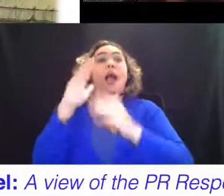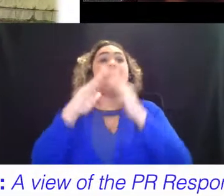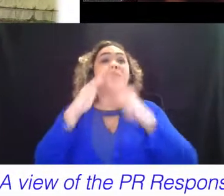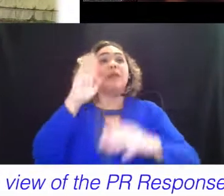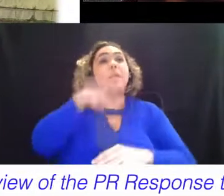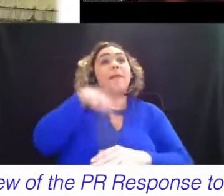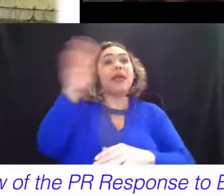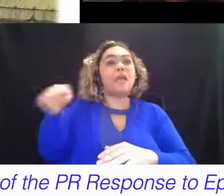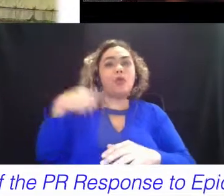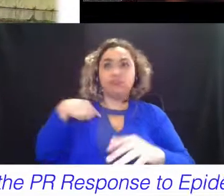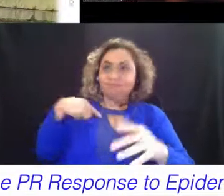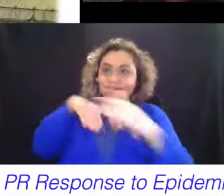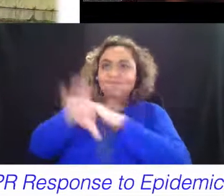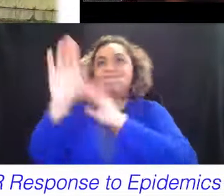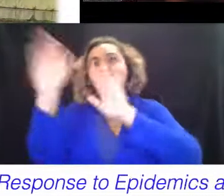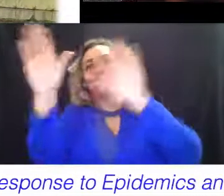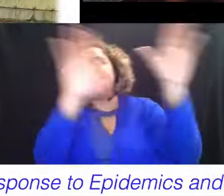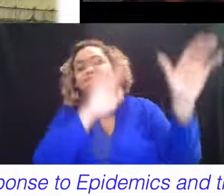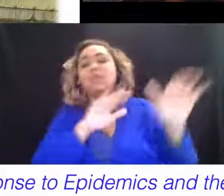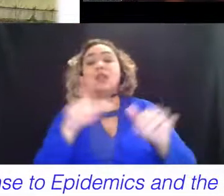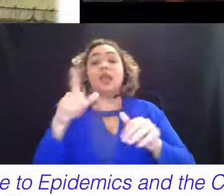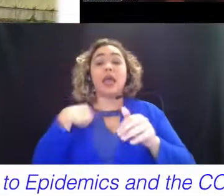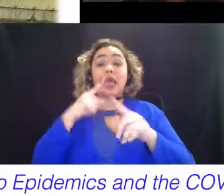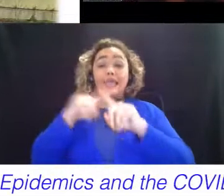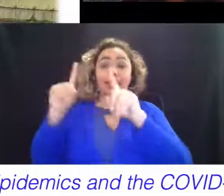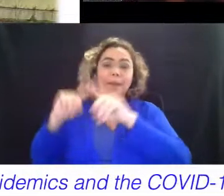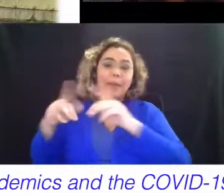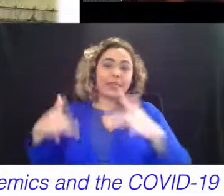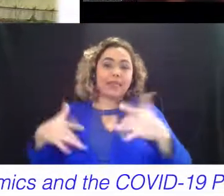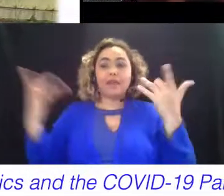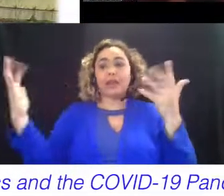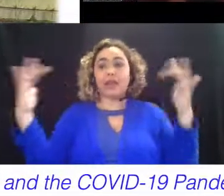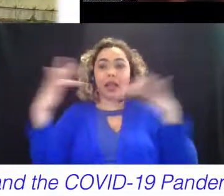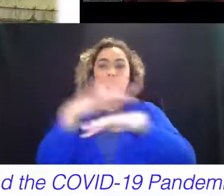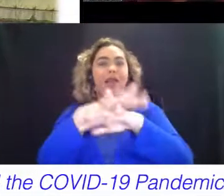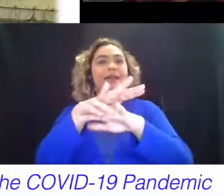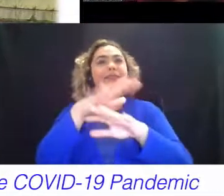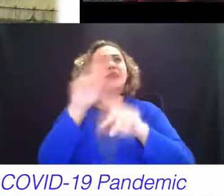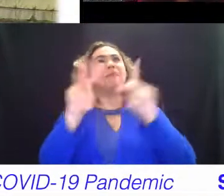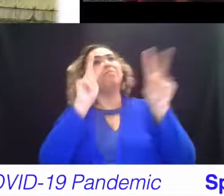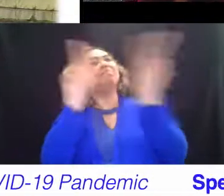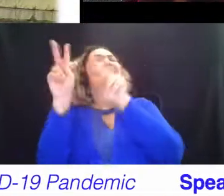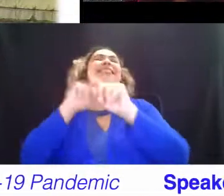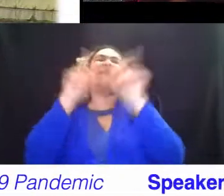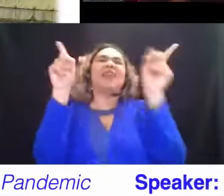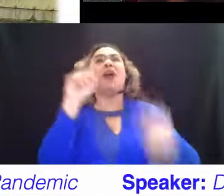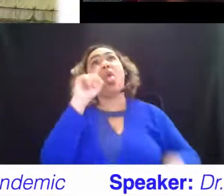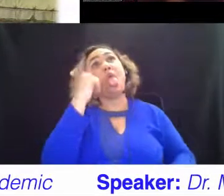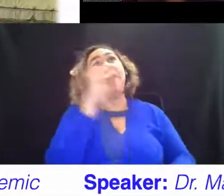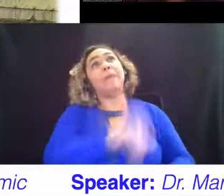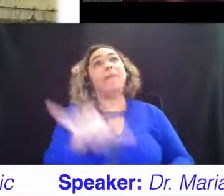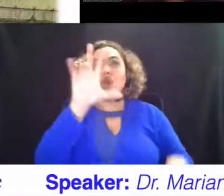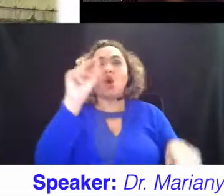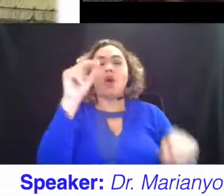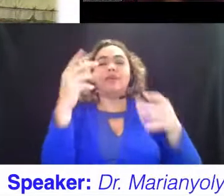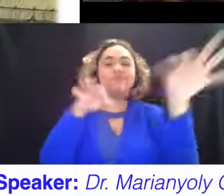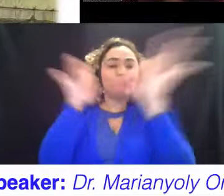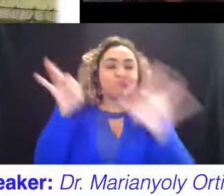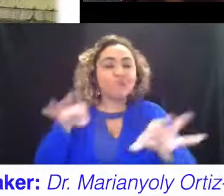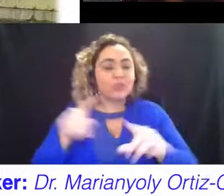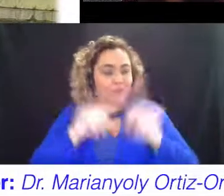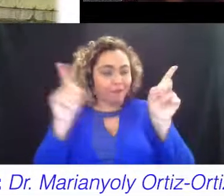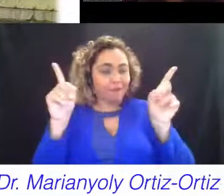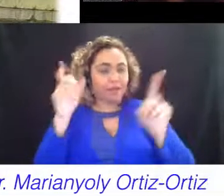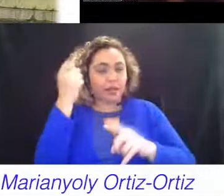Bayamón. Hemos traído diversidad de actividades para que sean dinámicas y diferentes, ¿verdad? Y ahí pueden ver